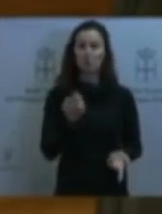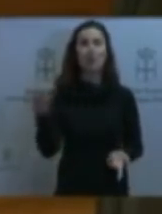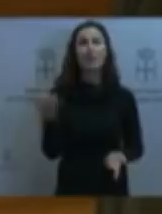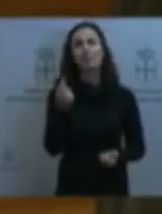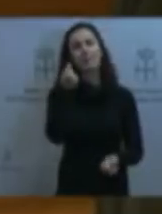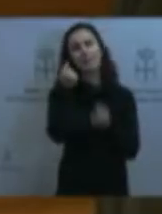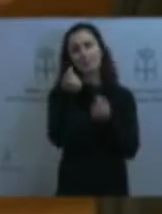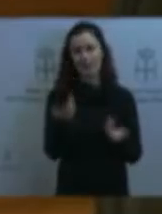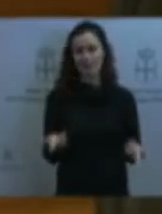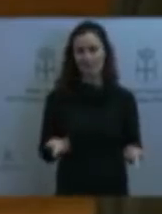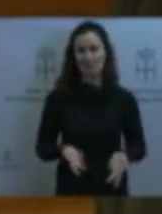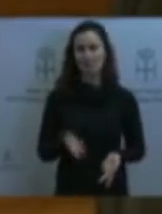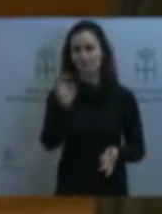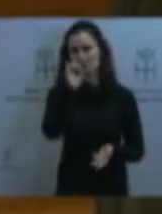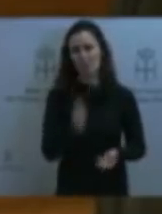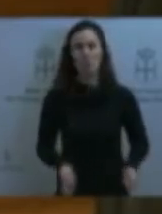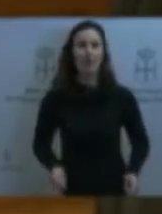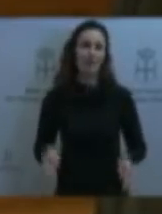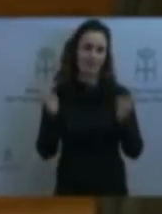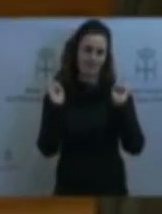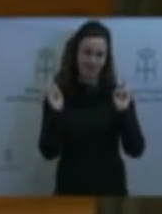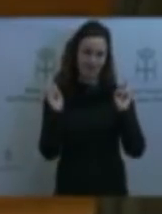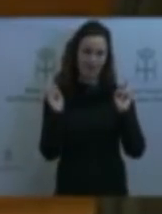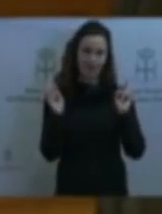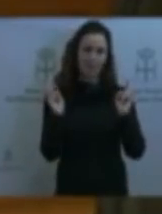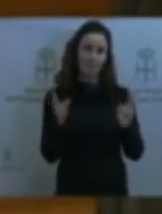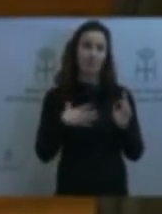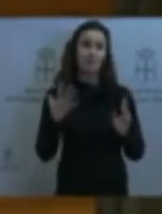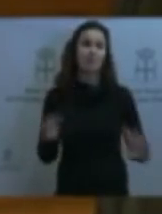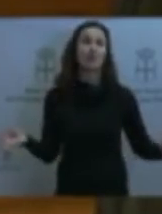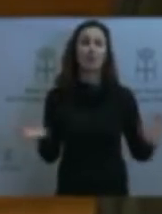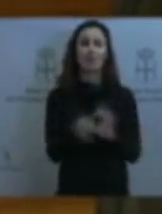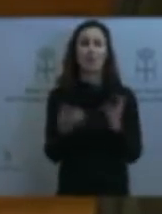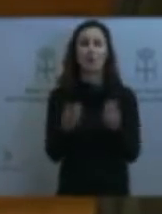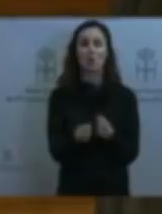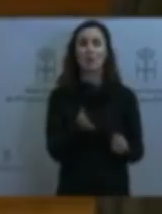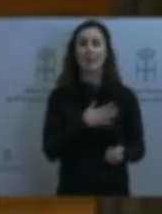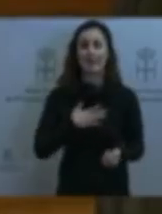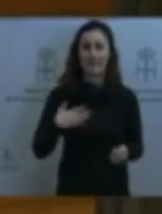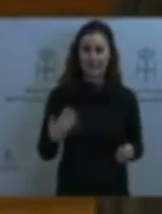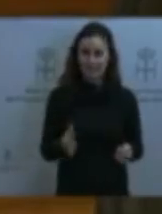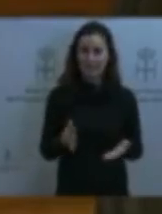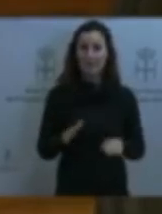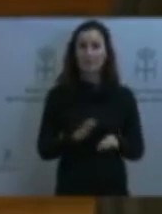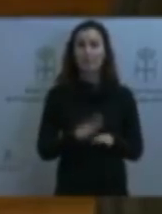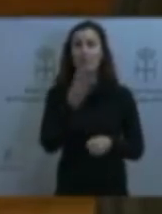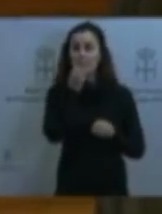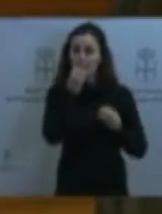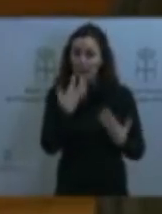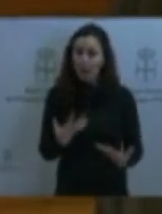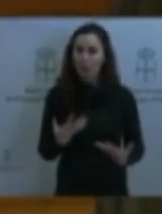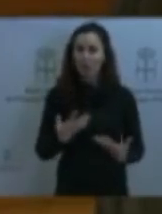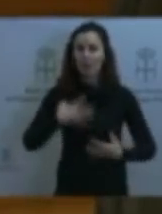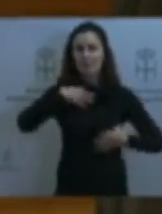y usted es libre de vincularse a la que quiera. Mejora de la seguridad vial, se lo digo por una cosa, porque alguien tiene que defender también